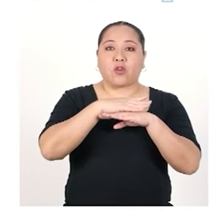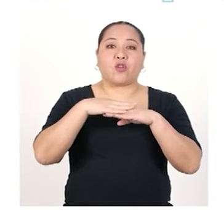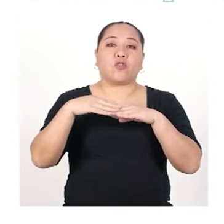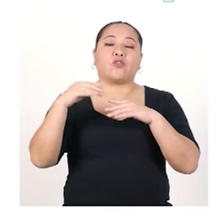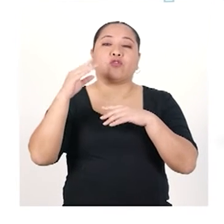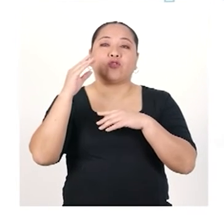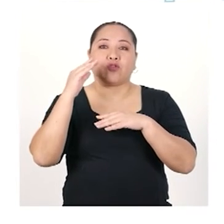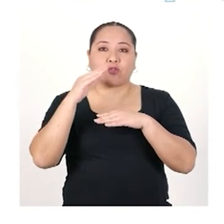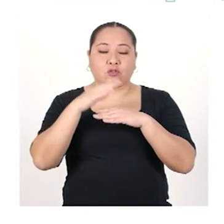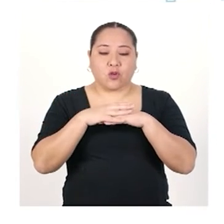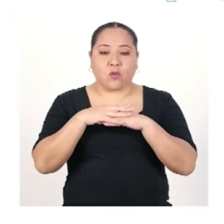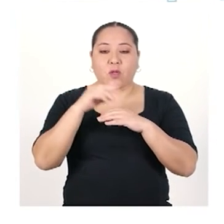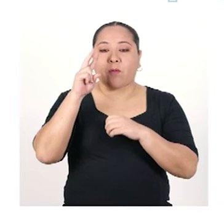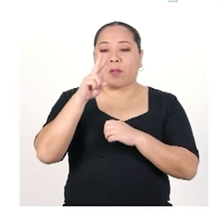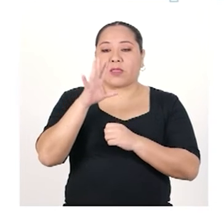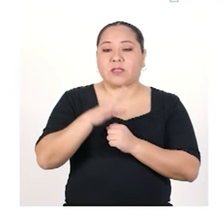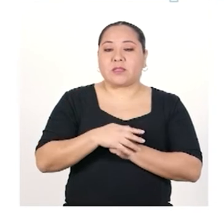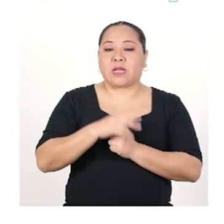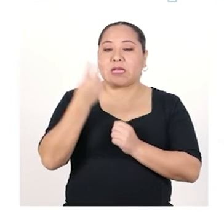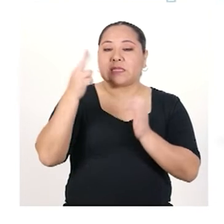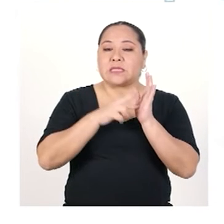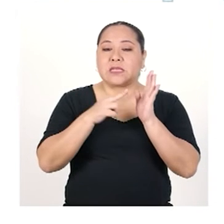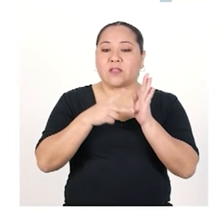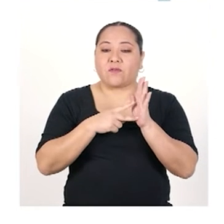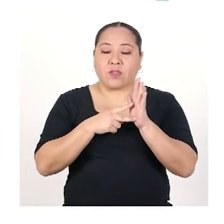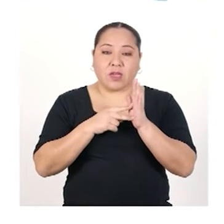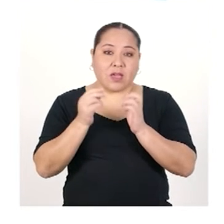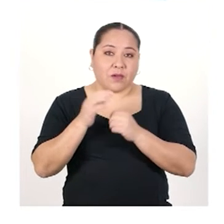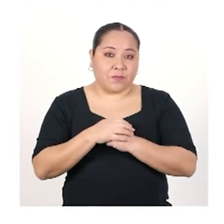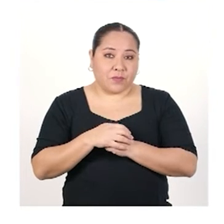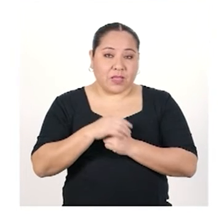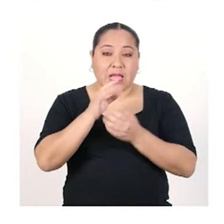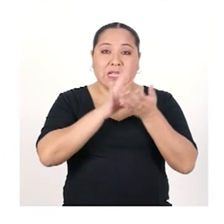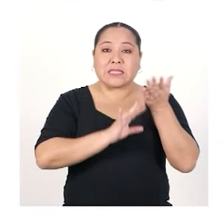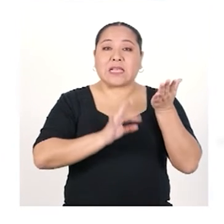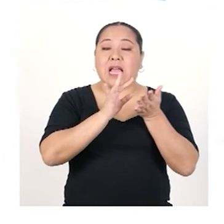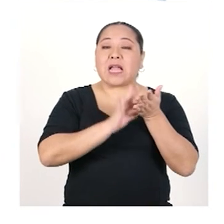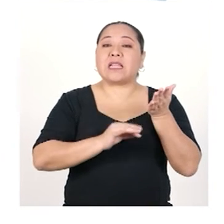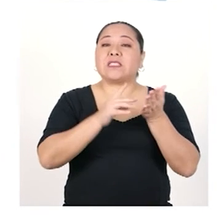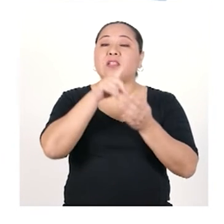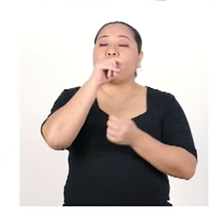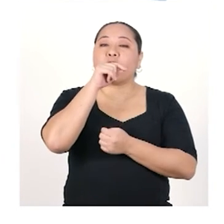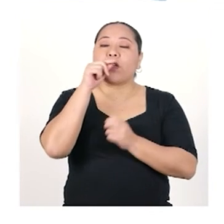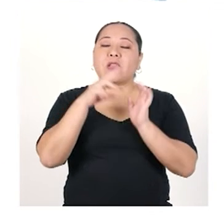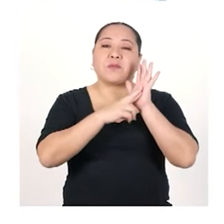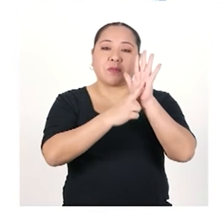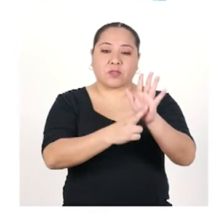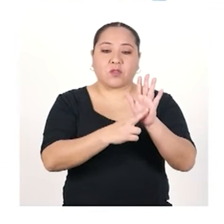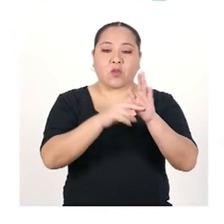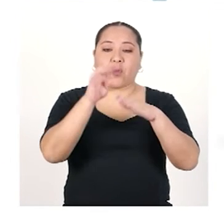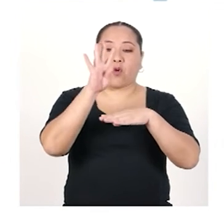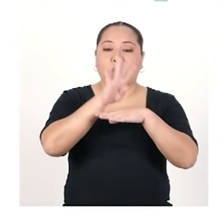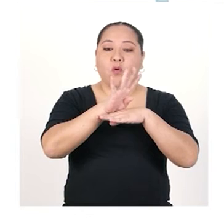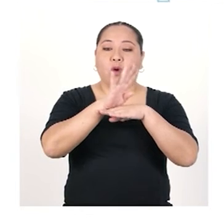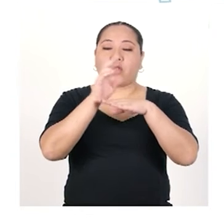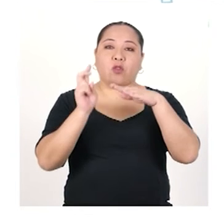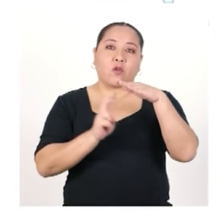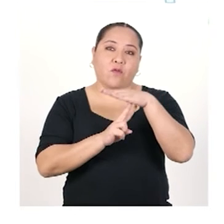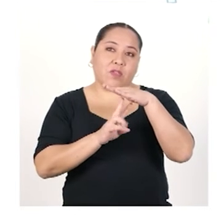sobre 25. Eso quiere decir que la sangrecita de pollo que consume Rafael representa